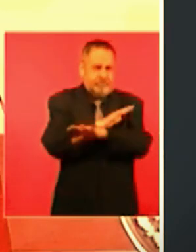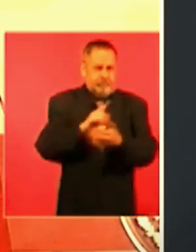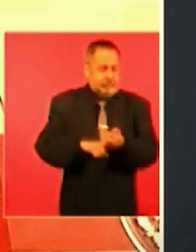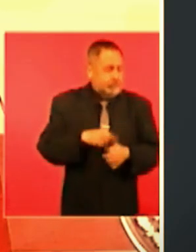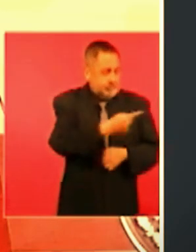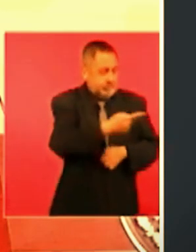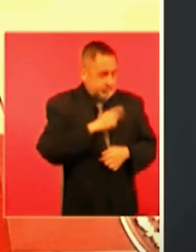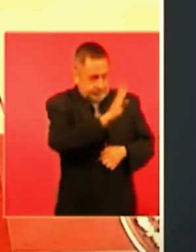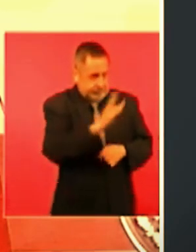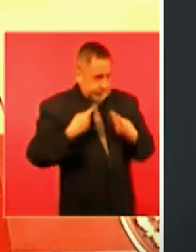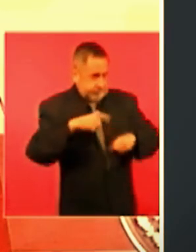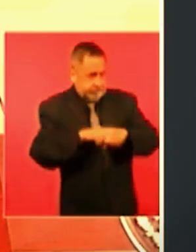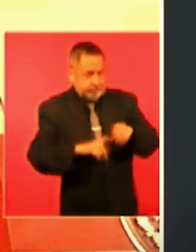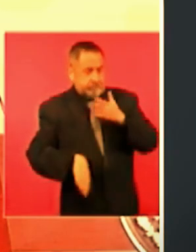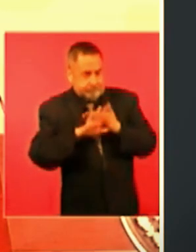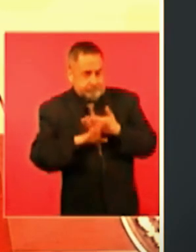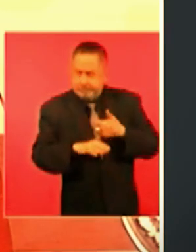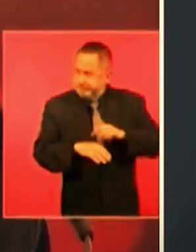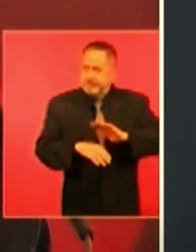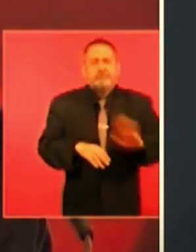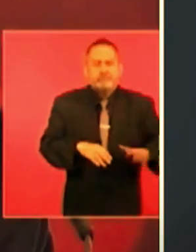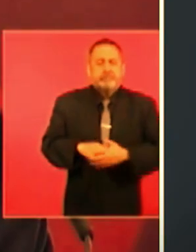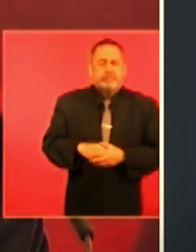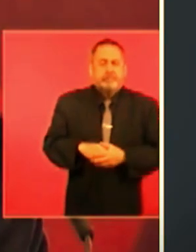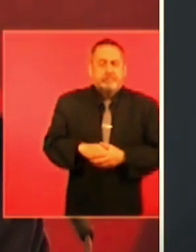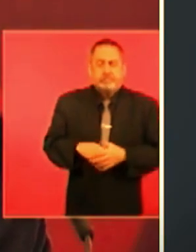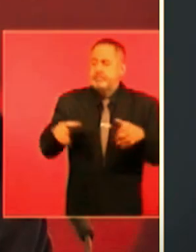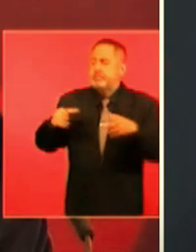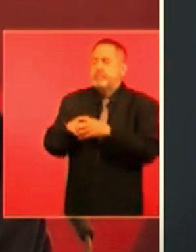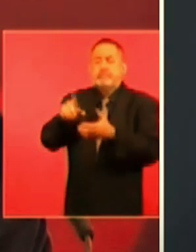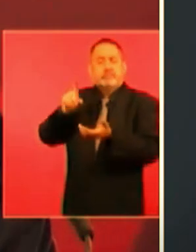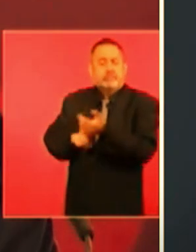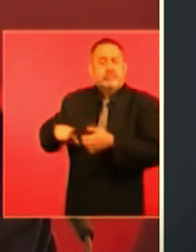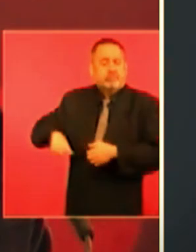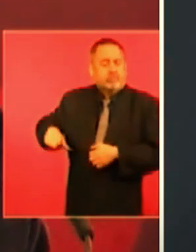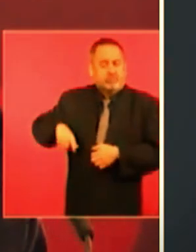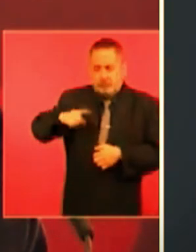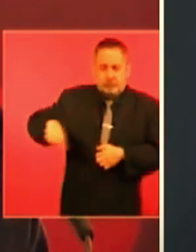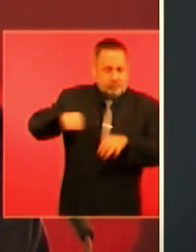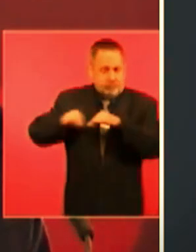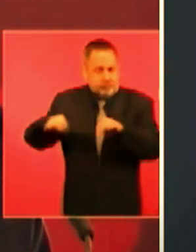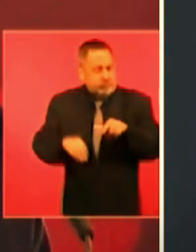un populista como López Obrador, ¿eh? Porque Milei realmente está bien deschavetado.